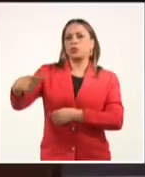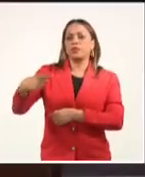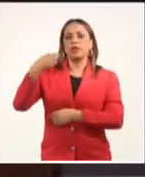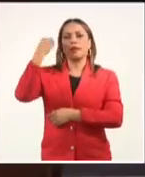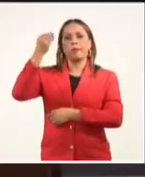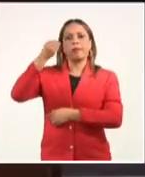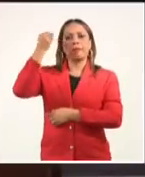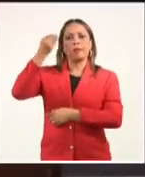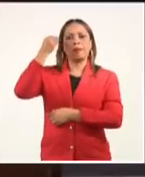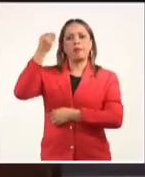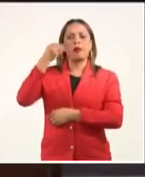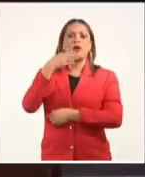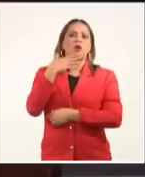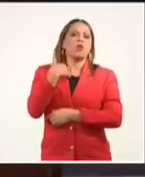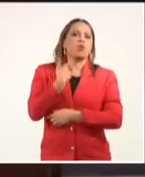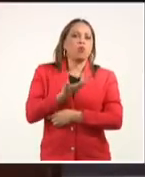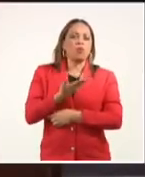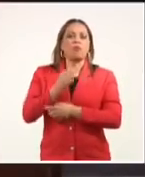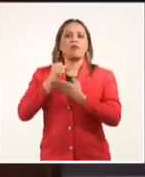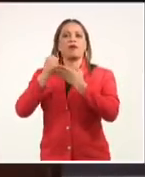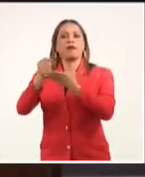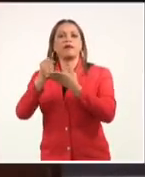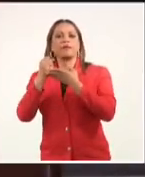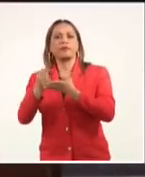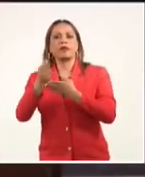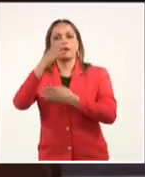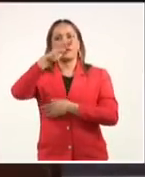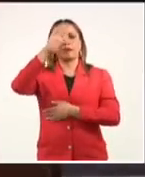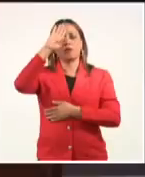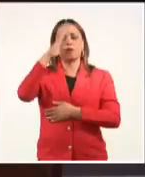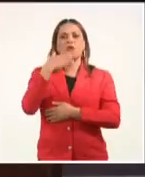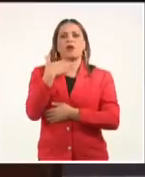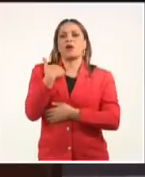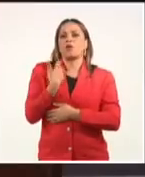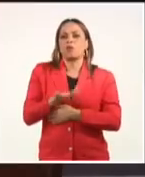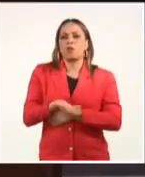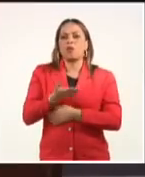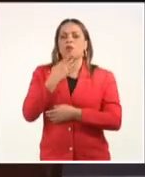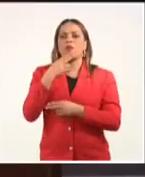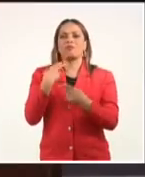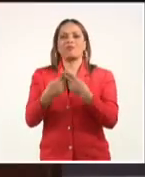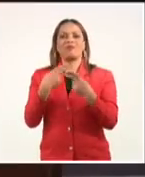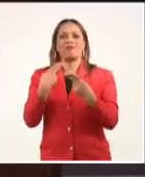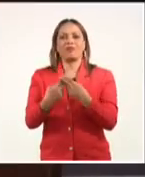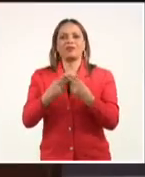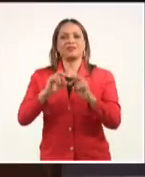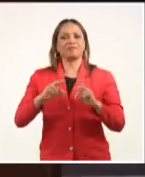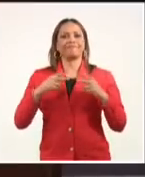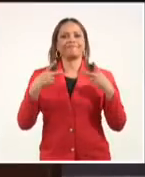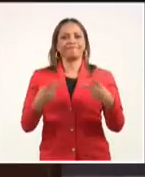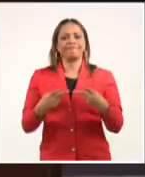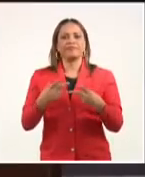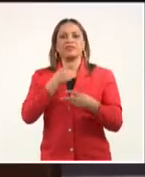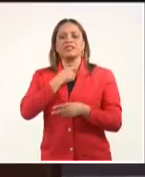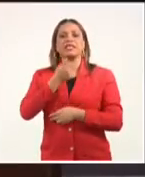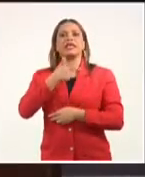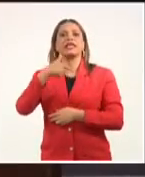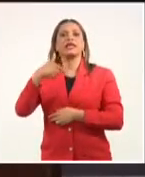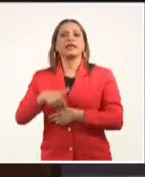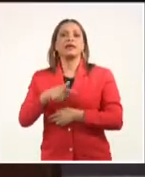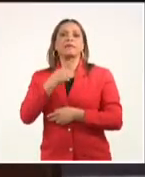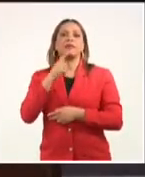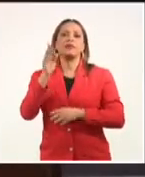qué más puede hacerse para justificar la confianza y el ejemplar respaldo de